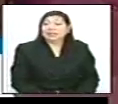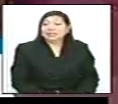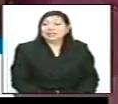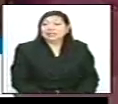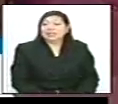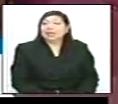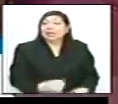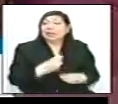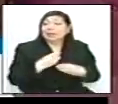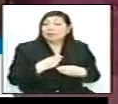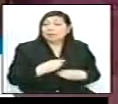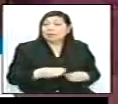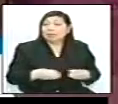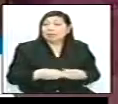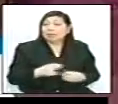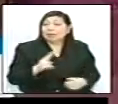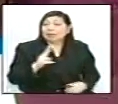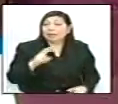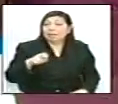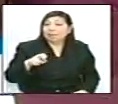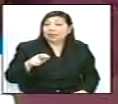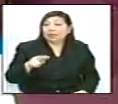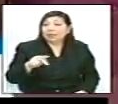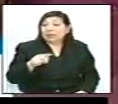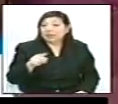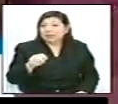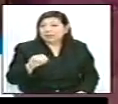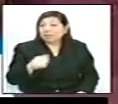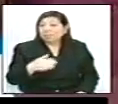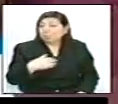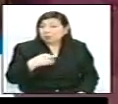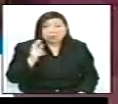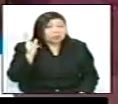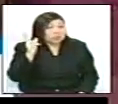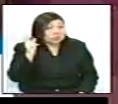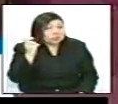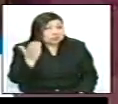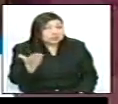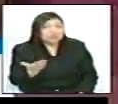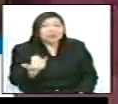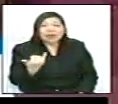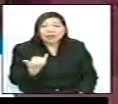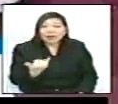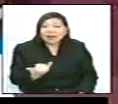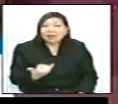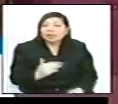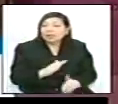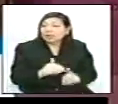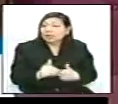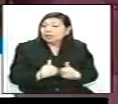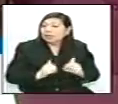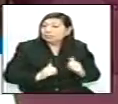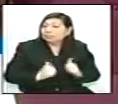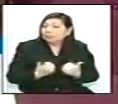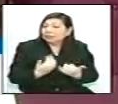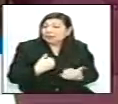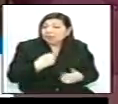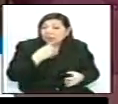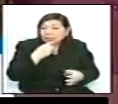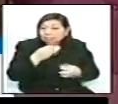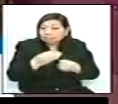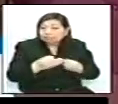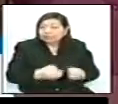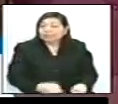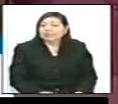los miembros de la Comisión de Venecia, que tienen a su cargo la consulta, puedan escucharnos. Hay en todas las actividades que acabo de